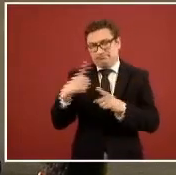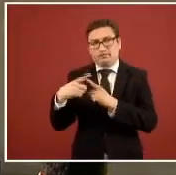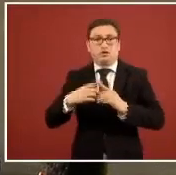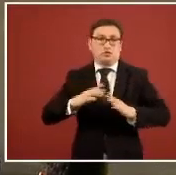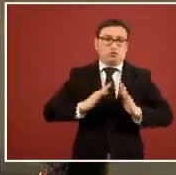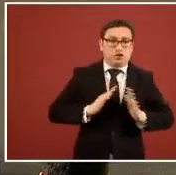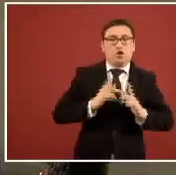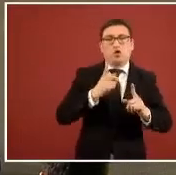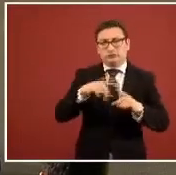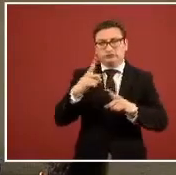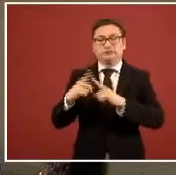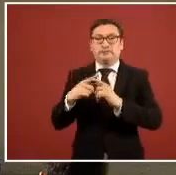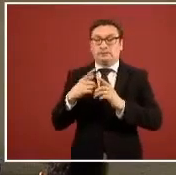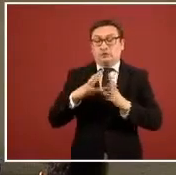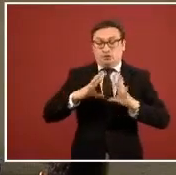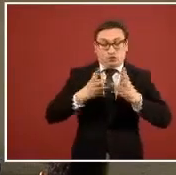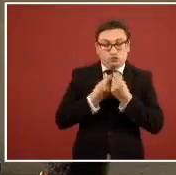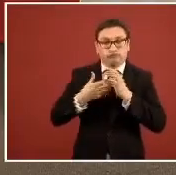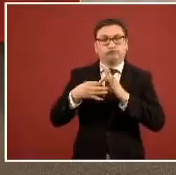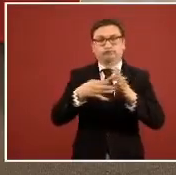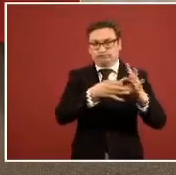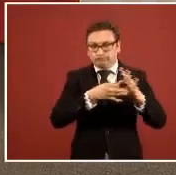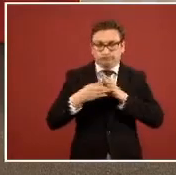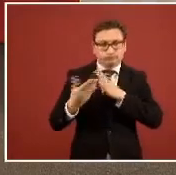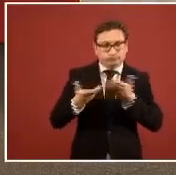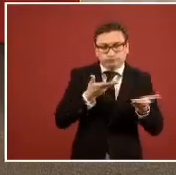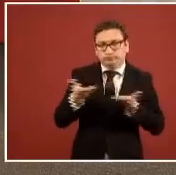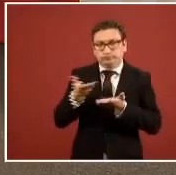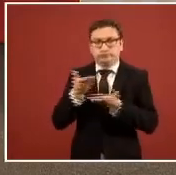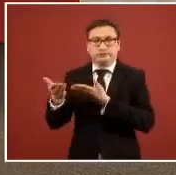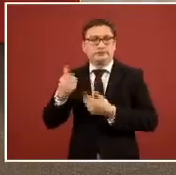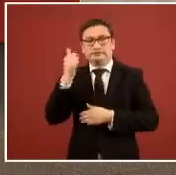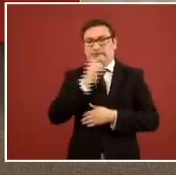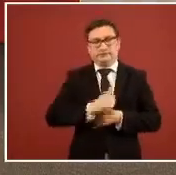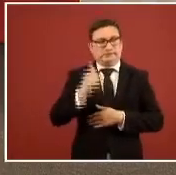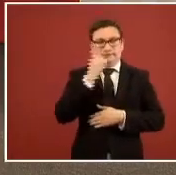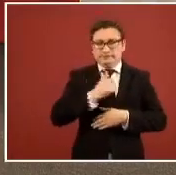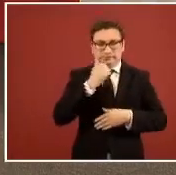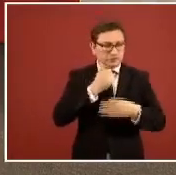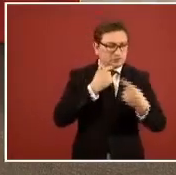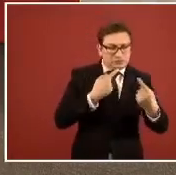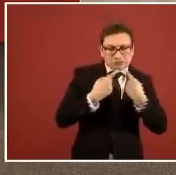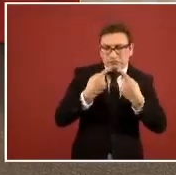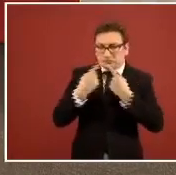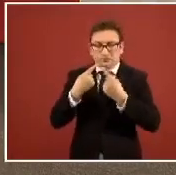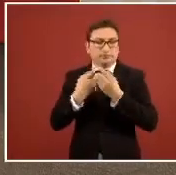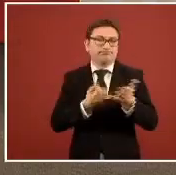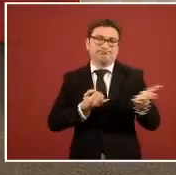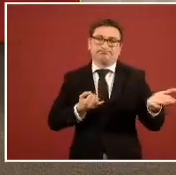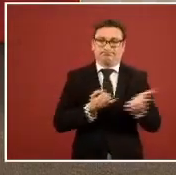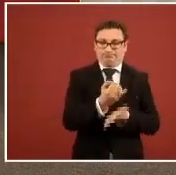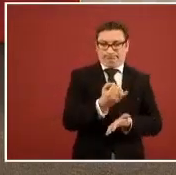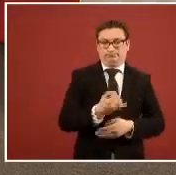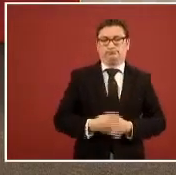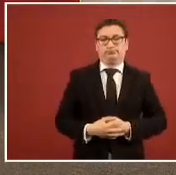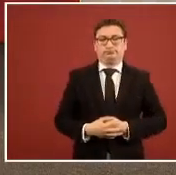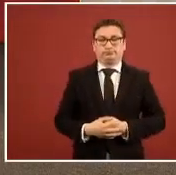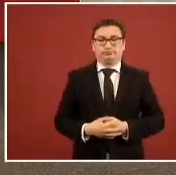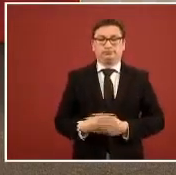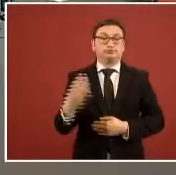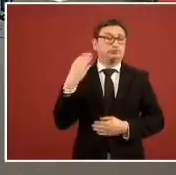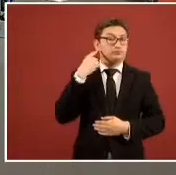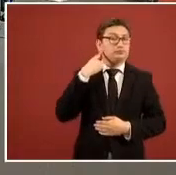Y funcionamos en ese sentido, siempre estamos manteniendo articuladas las decisiones y las operaciones. Nada más de